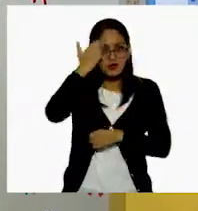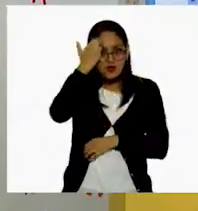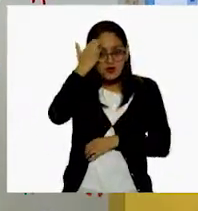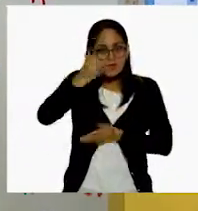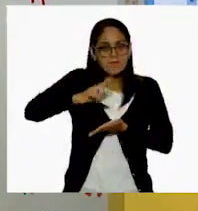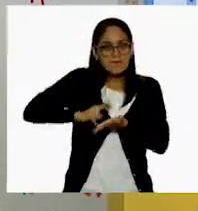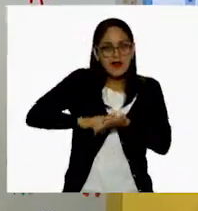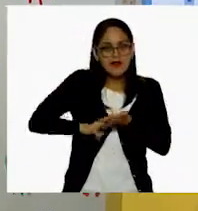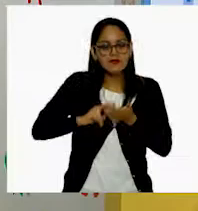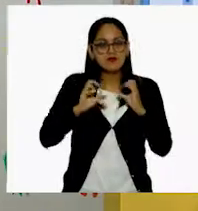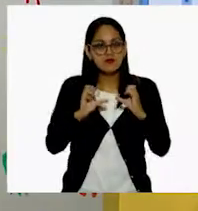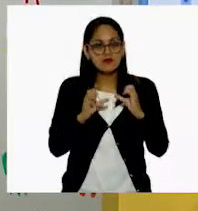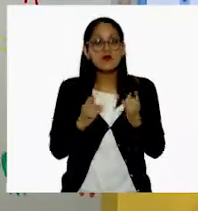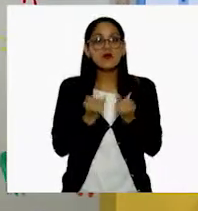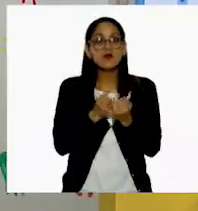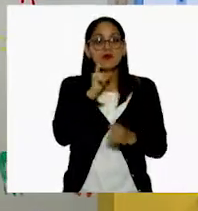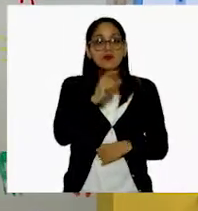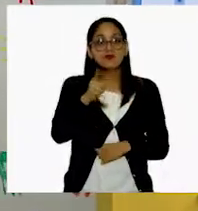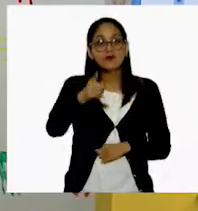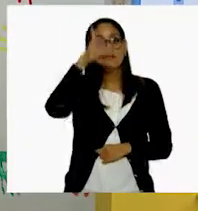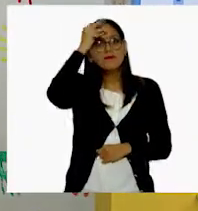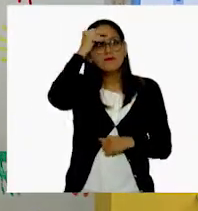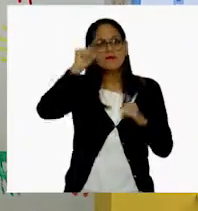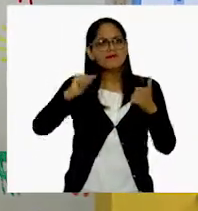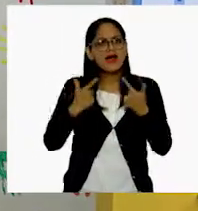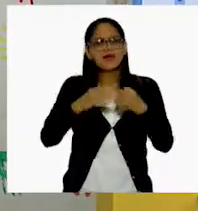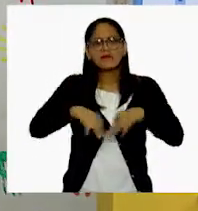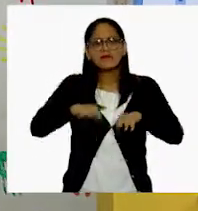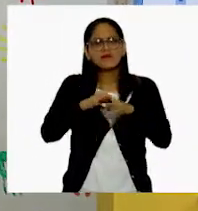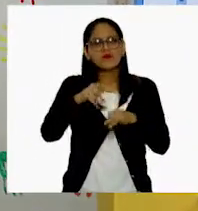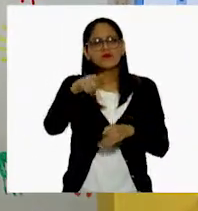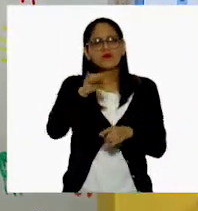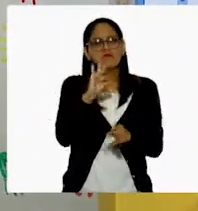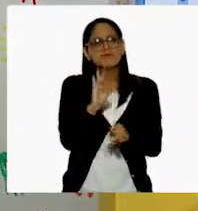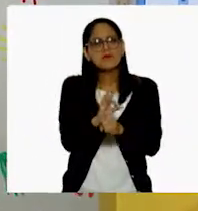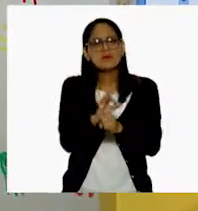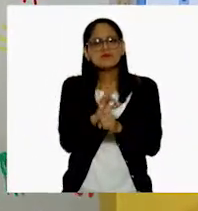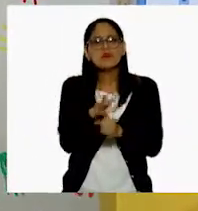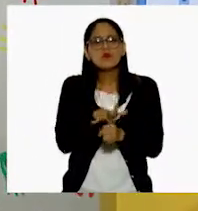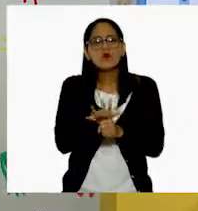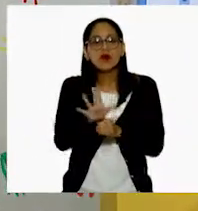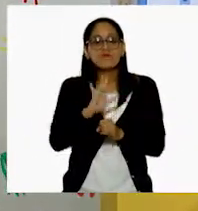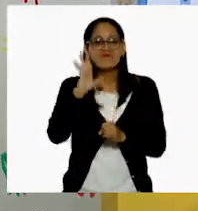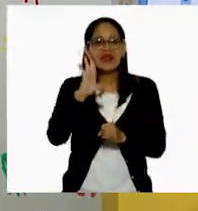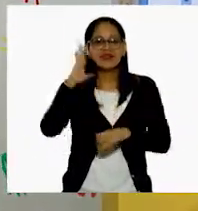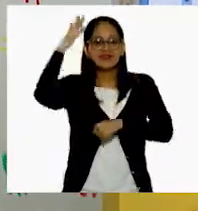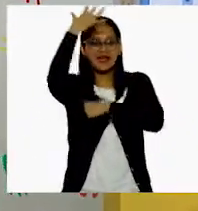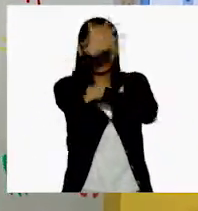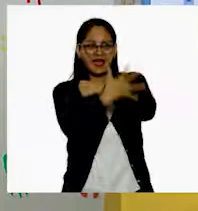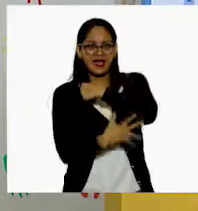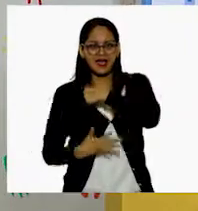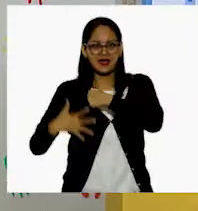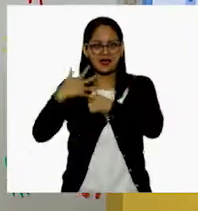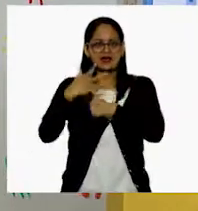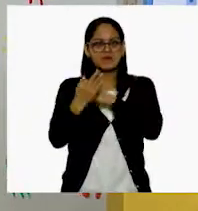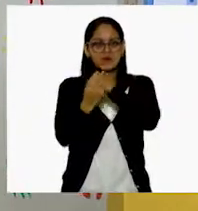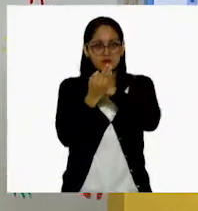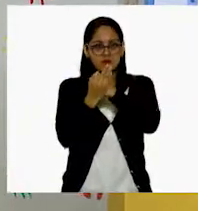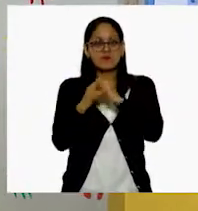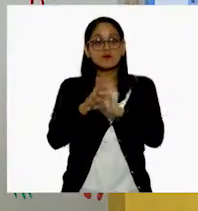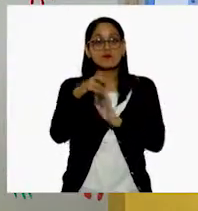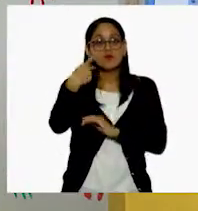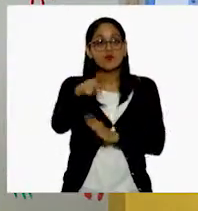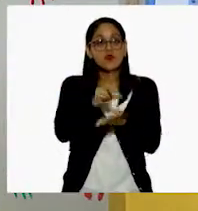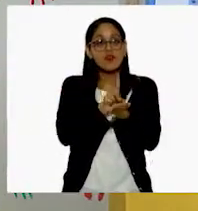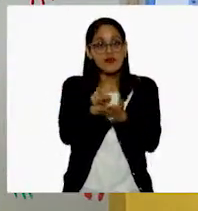cuidarte. Además, aprenderás algo muy importante, algo que te protege como una especie de capa con superpoderes. Se trata de tus